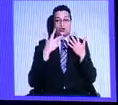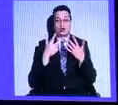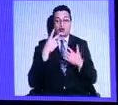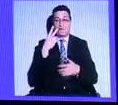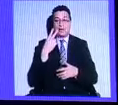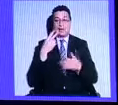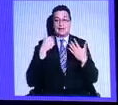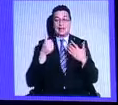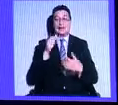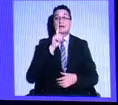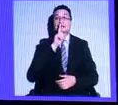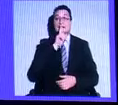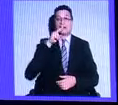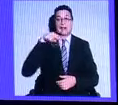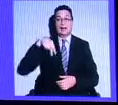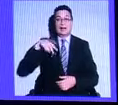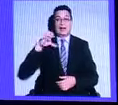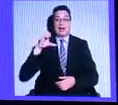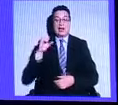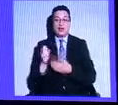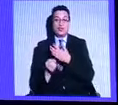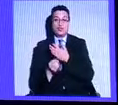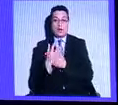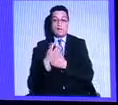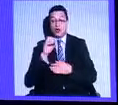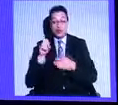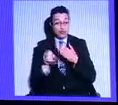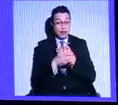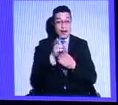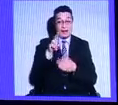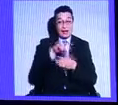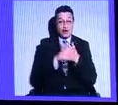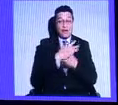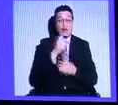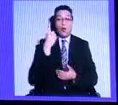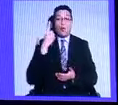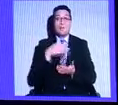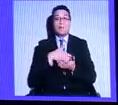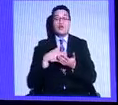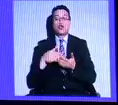630.826 TNE nuevas y se renovaron